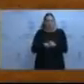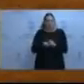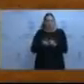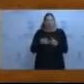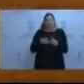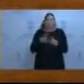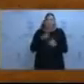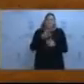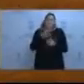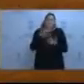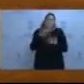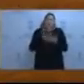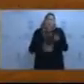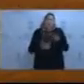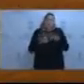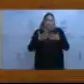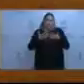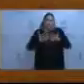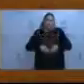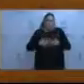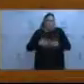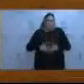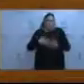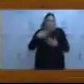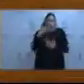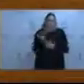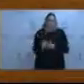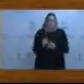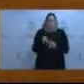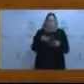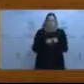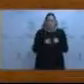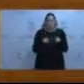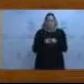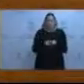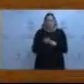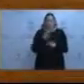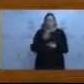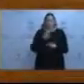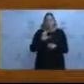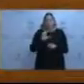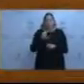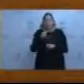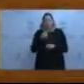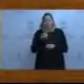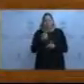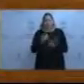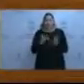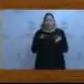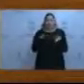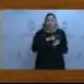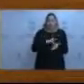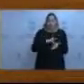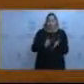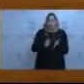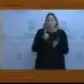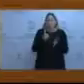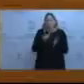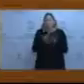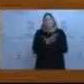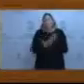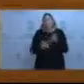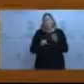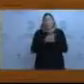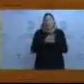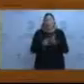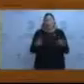automático, hoy se ha llegado al consenso de denominar a todos estos aparatos como DEA y no como DESA, que es lo que viene en la PNL, pero bueno,